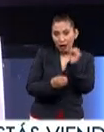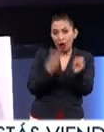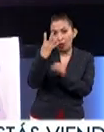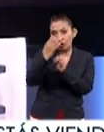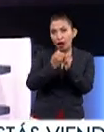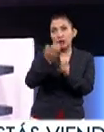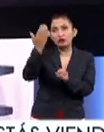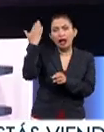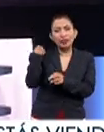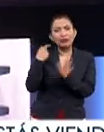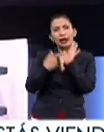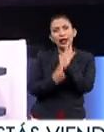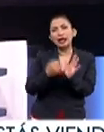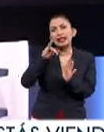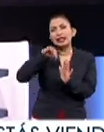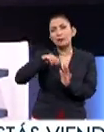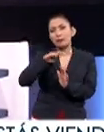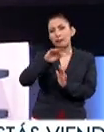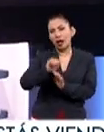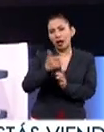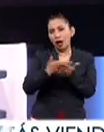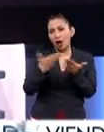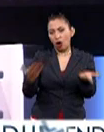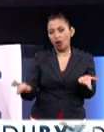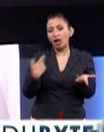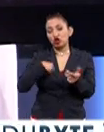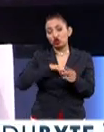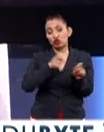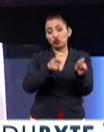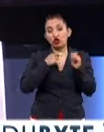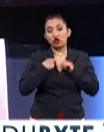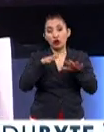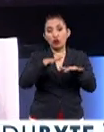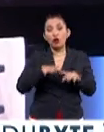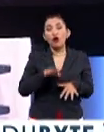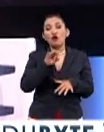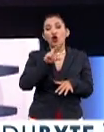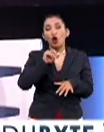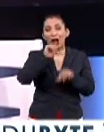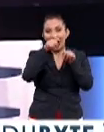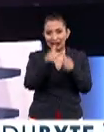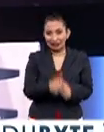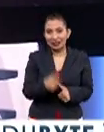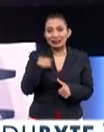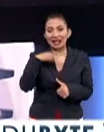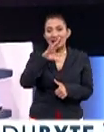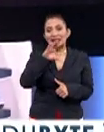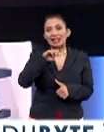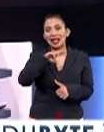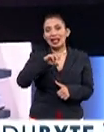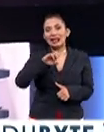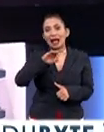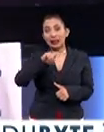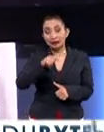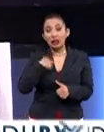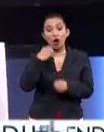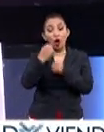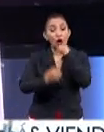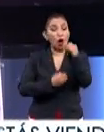hace 4 años en el IMBA y ahora pues nos toca estar en el Foro de las Artes del CENART. Una